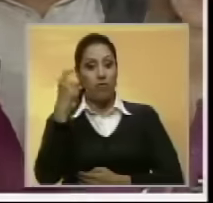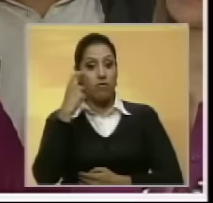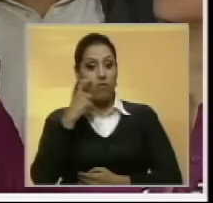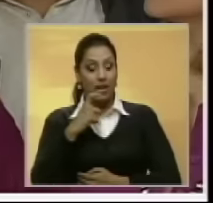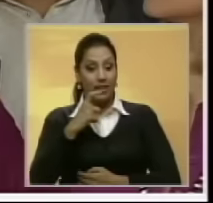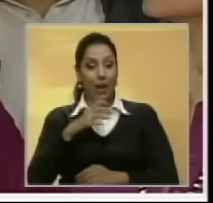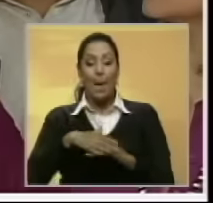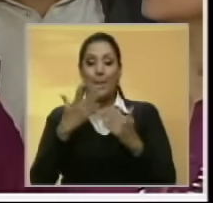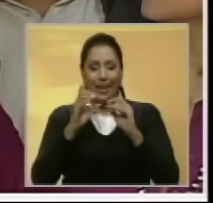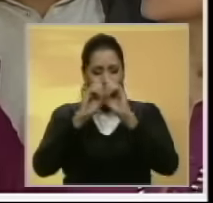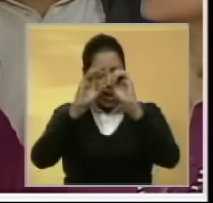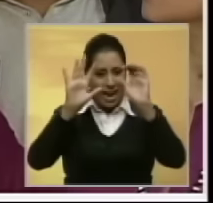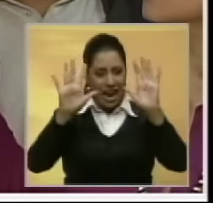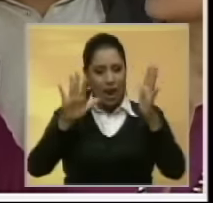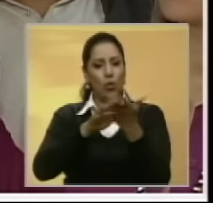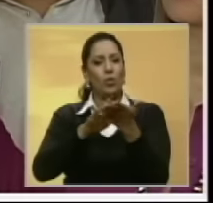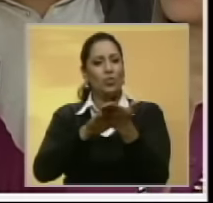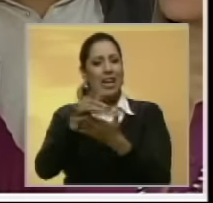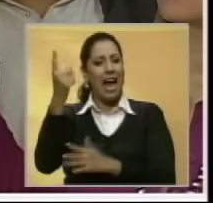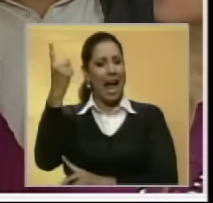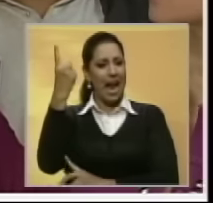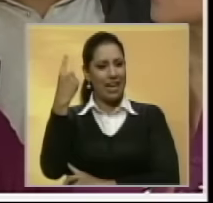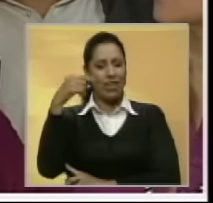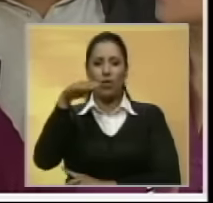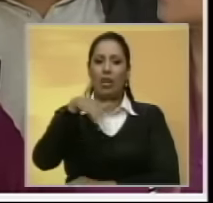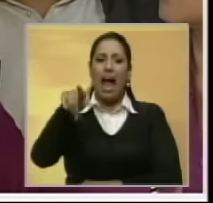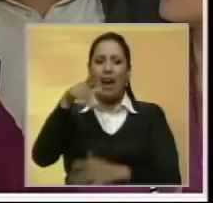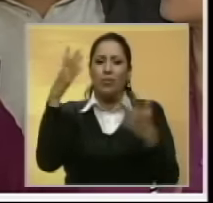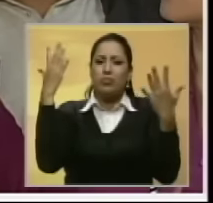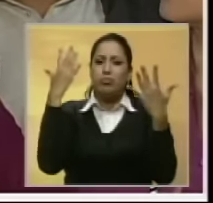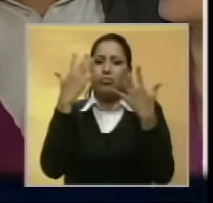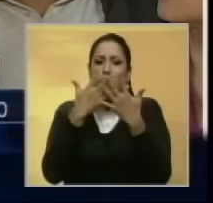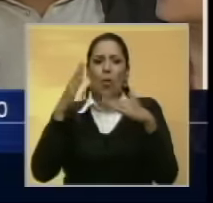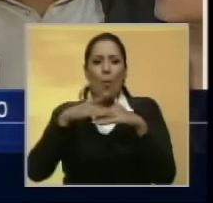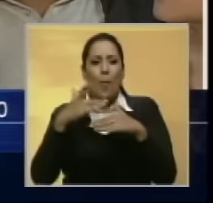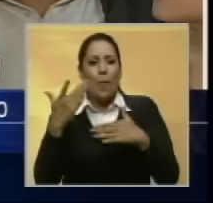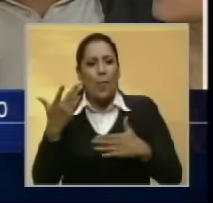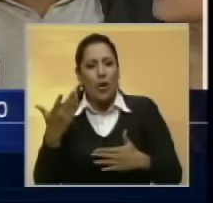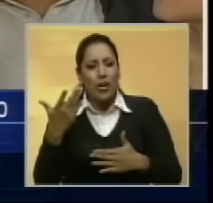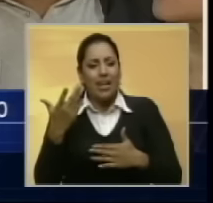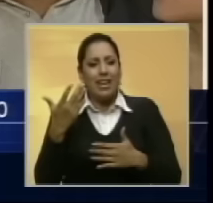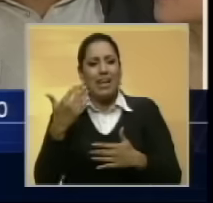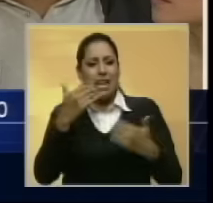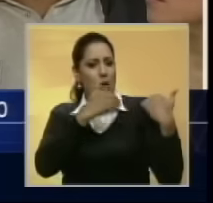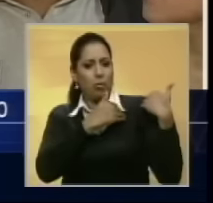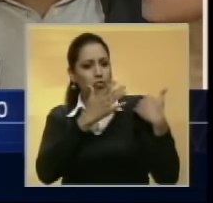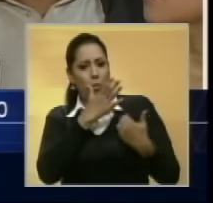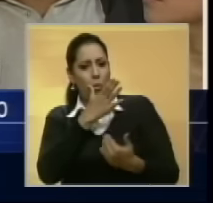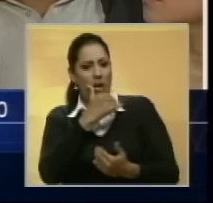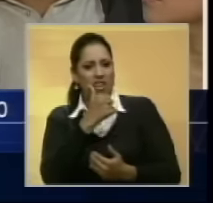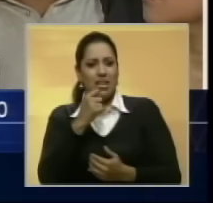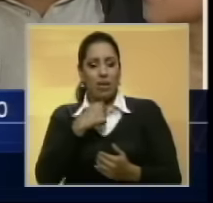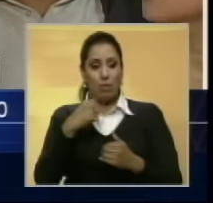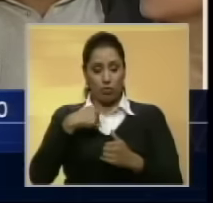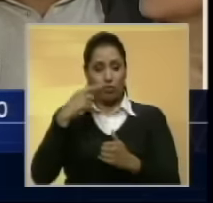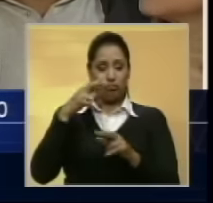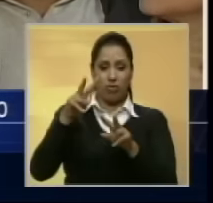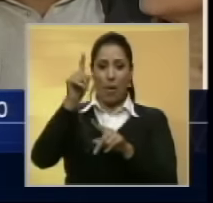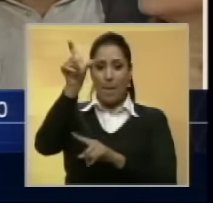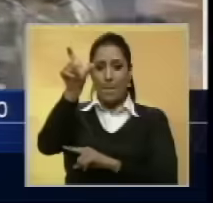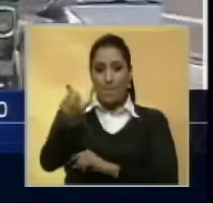poco para aclarar la situación que se presentó ayer, donde hubo una confusión porque de forma, digamos que irresponsable, desde nuestro punto de vista,